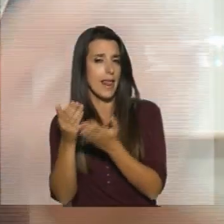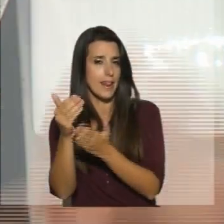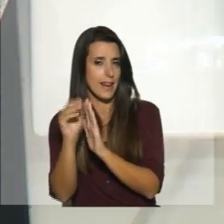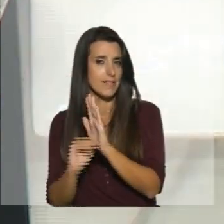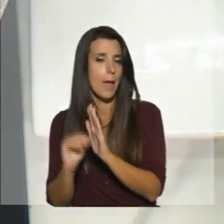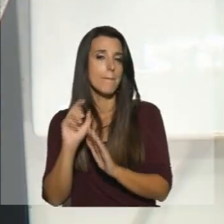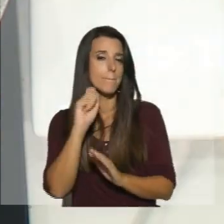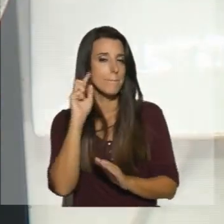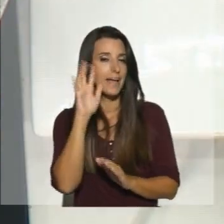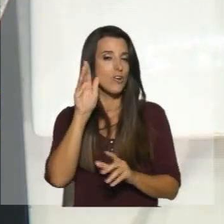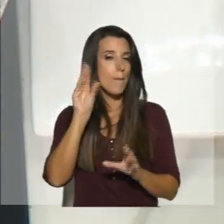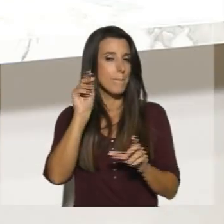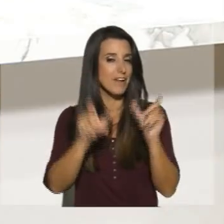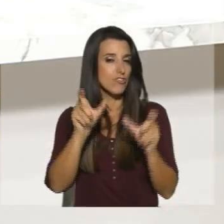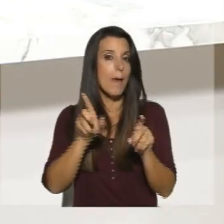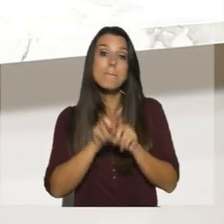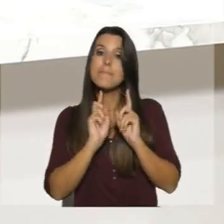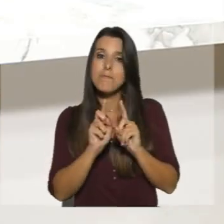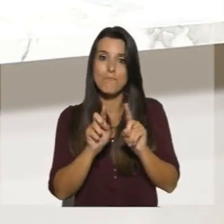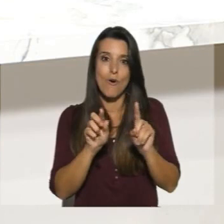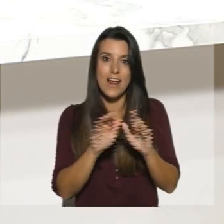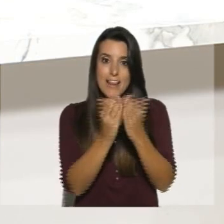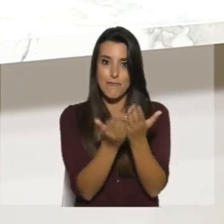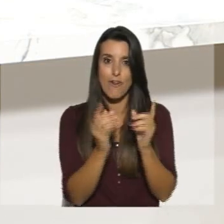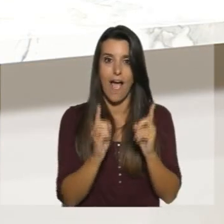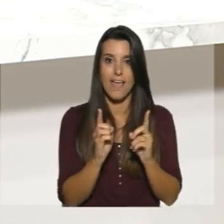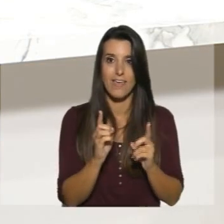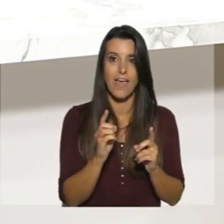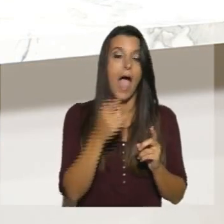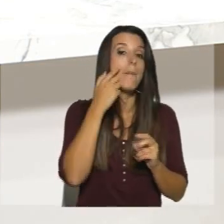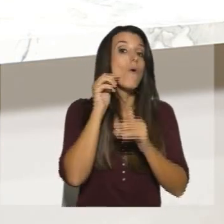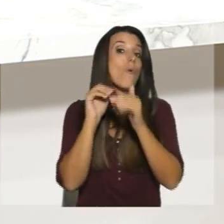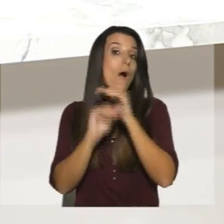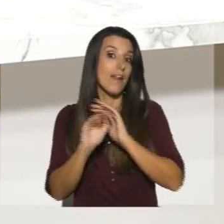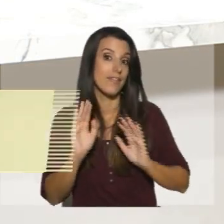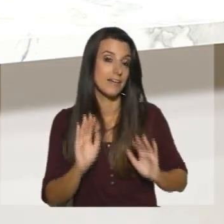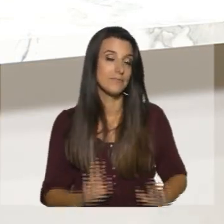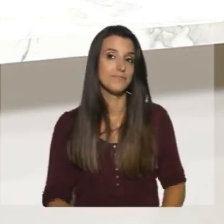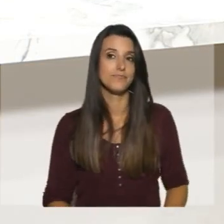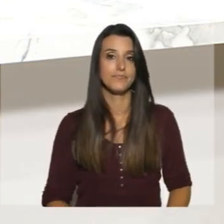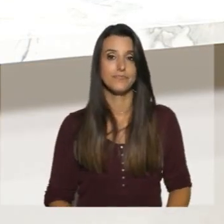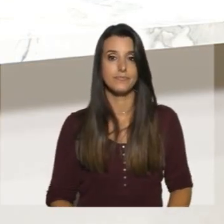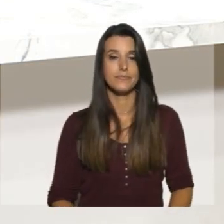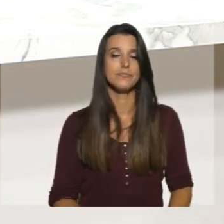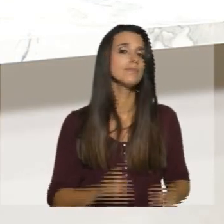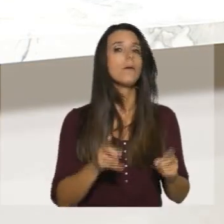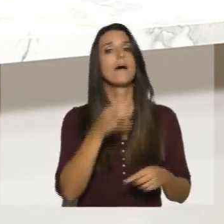me imagino que hay mucha gente en casa que tiene ese librito también, sí, ¿no? A ver si lo conserva. Sí, además es lo que decíamos, también viene de generación en